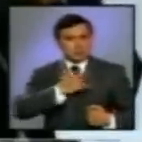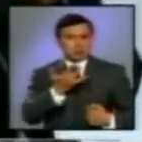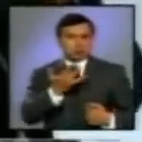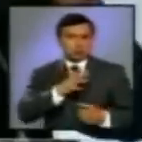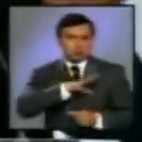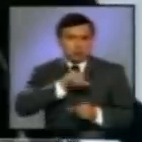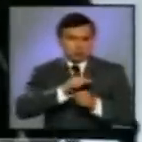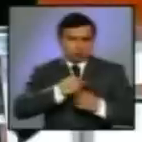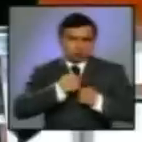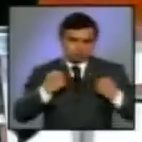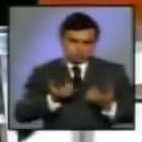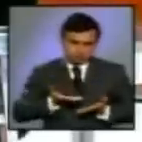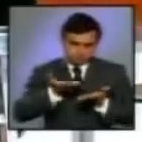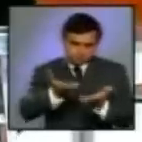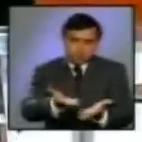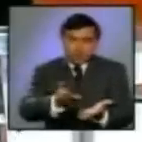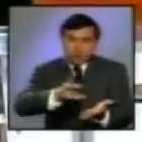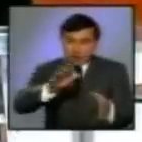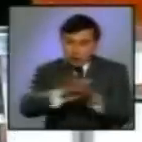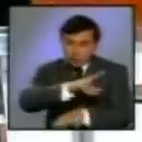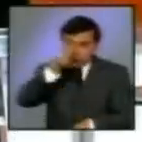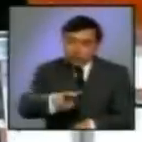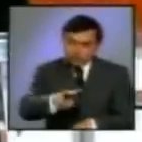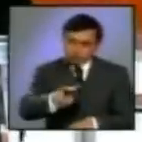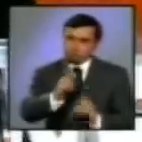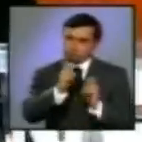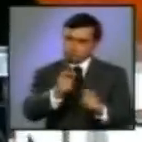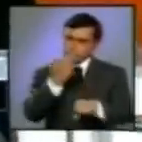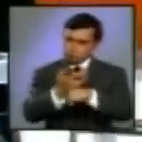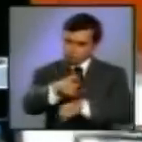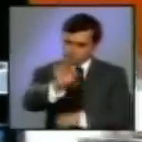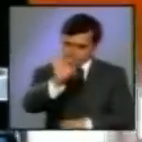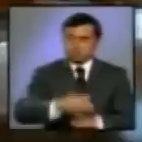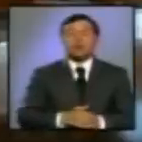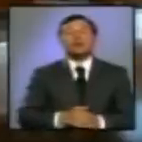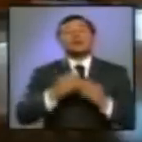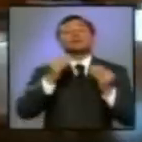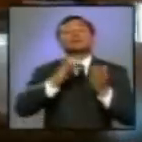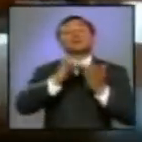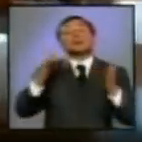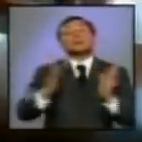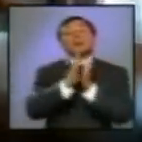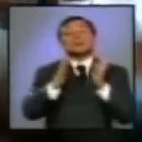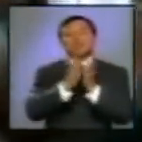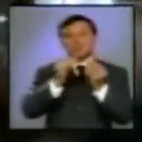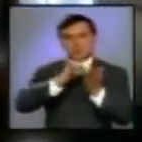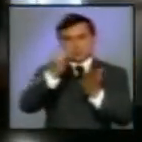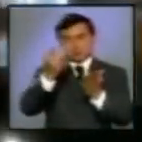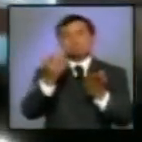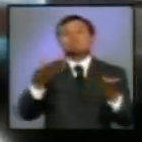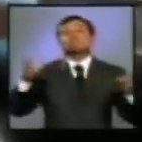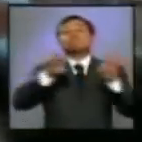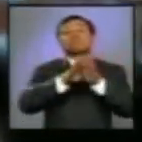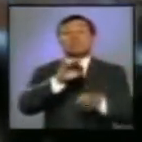manos. Muchas gracias. Gracias a todos por su participación. Y de esta manera, el Instituto Federal Electoral